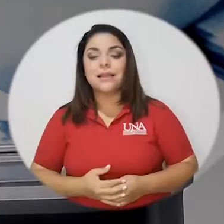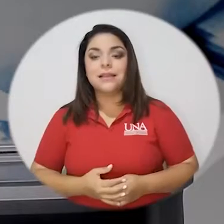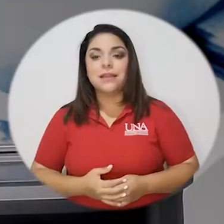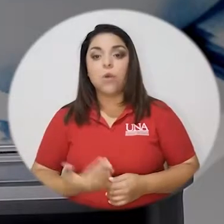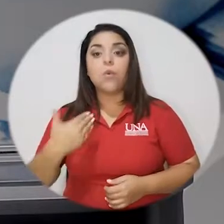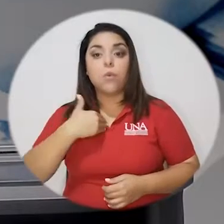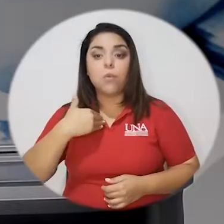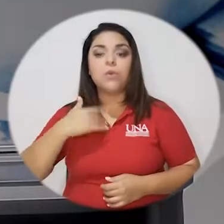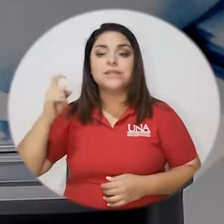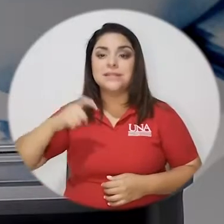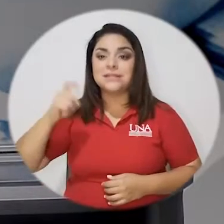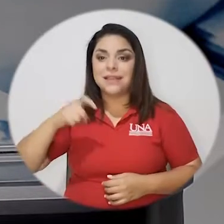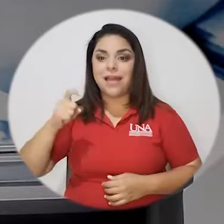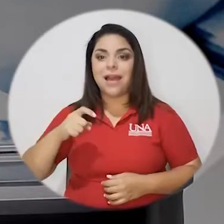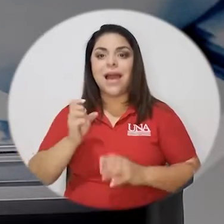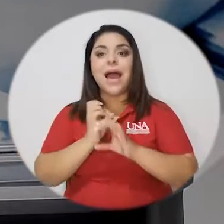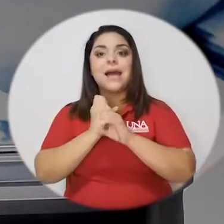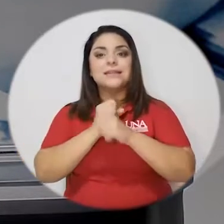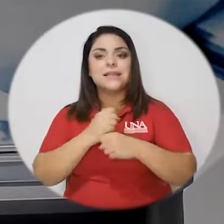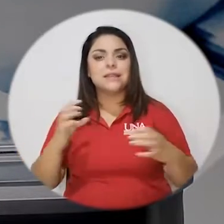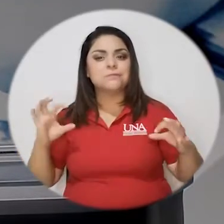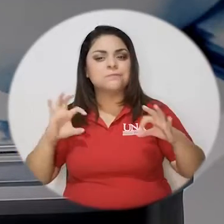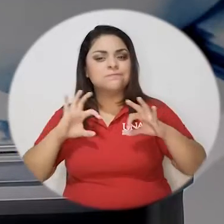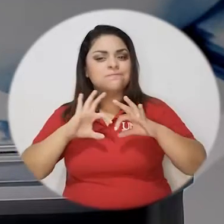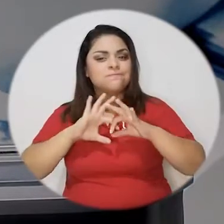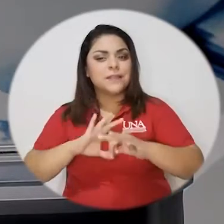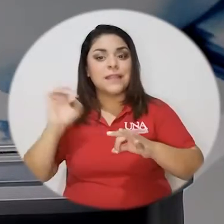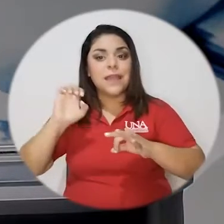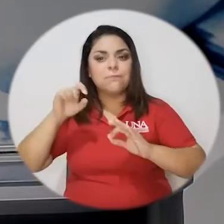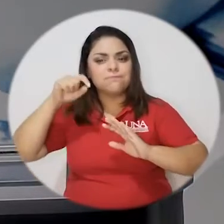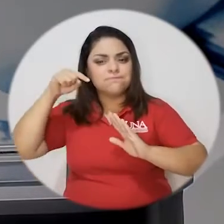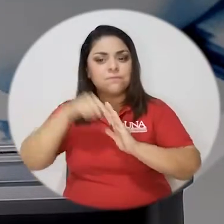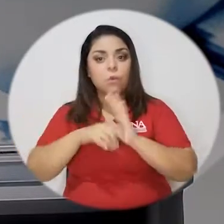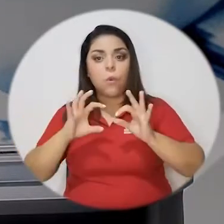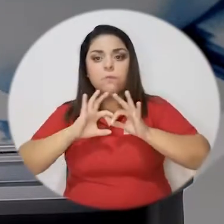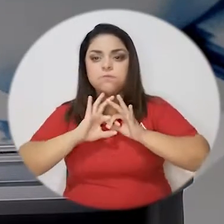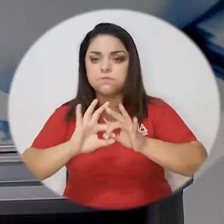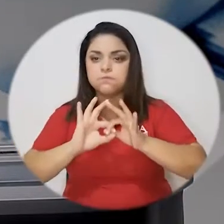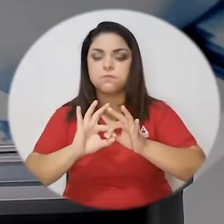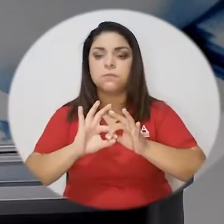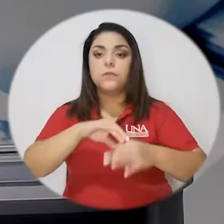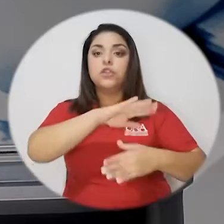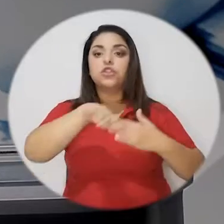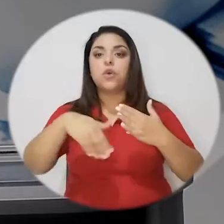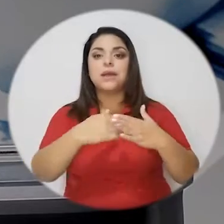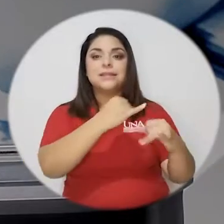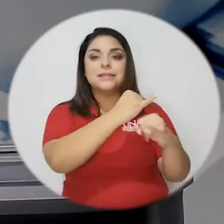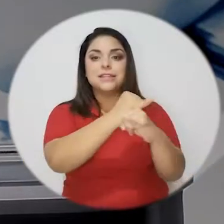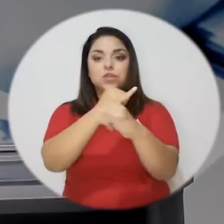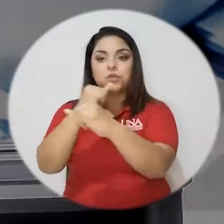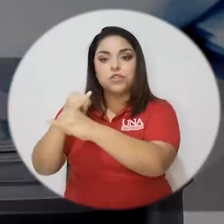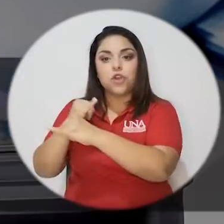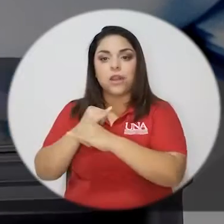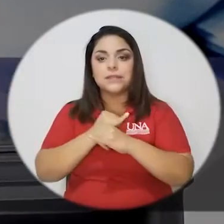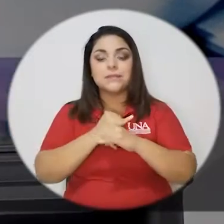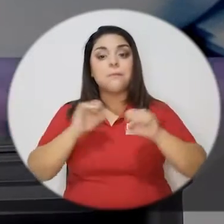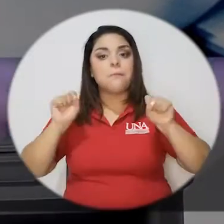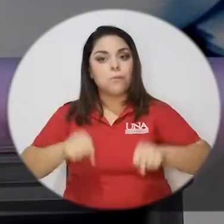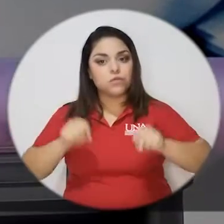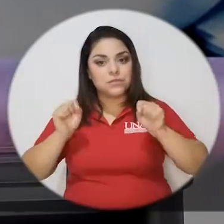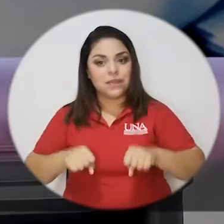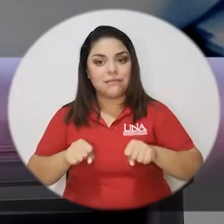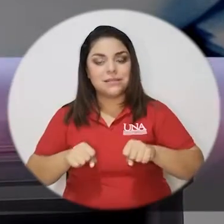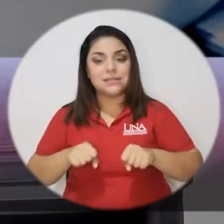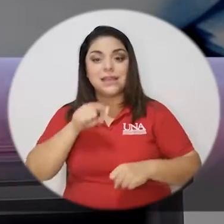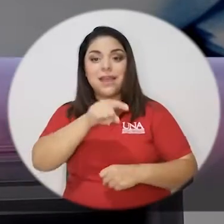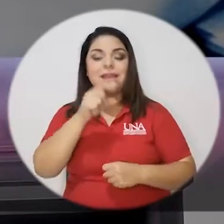necesidad de hacer una sinergia entre todas las instituciones posibles,